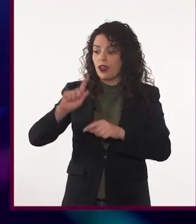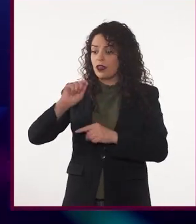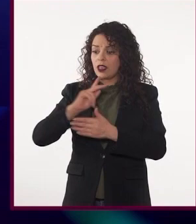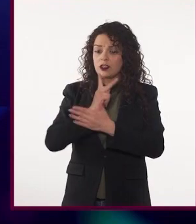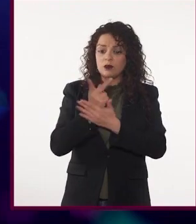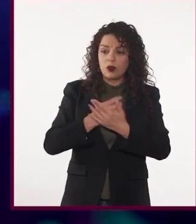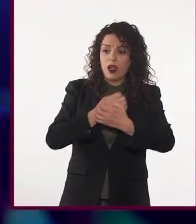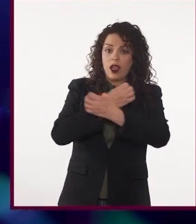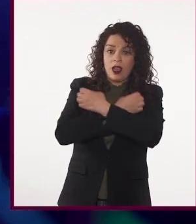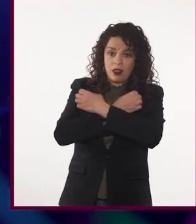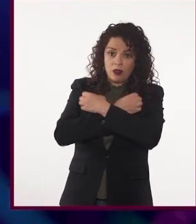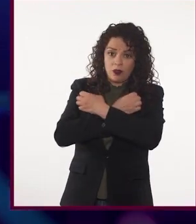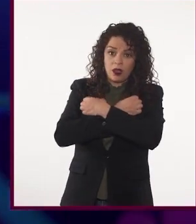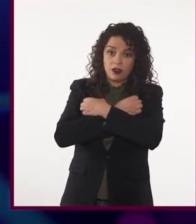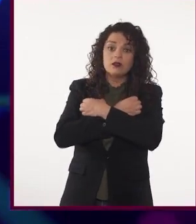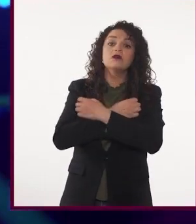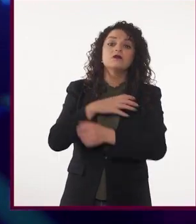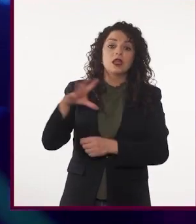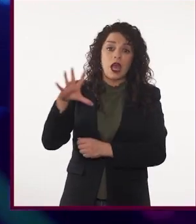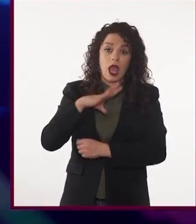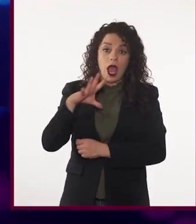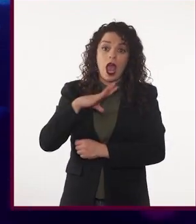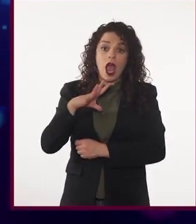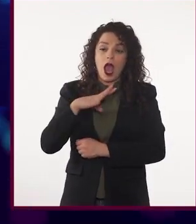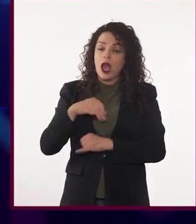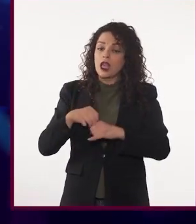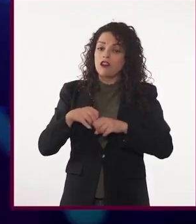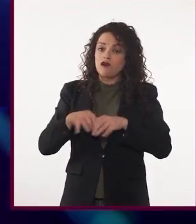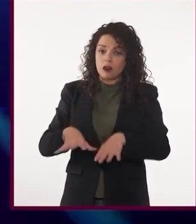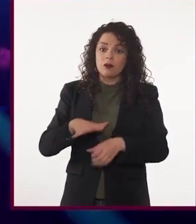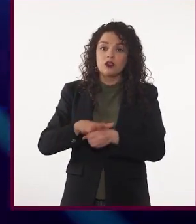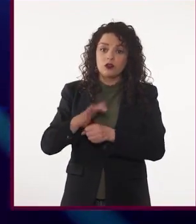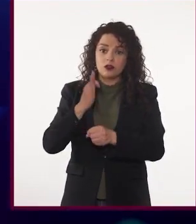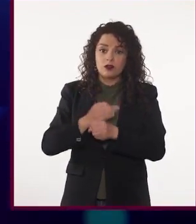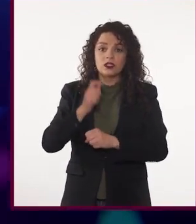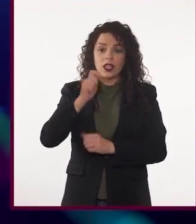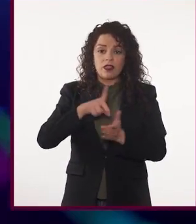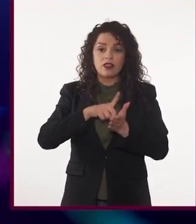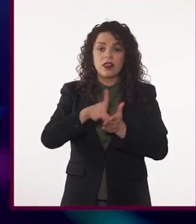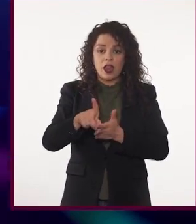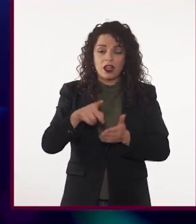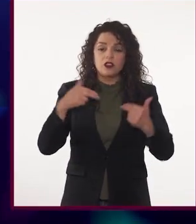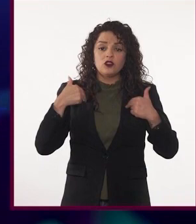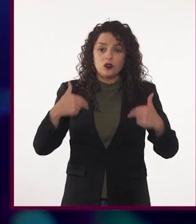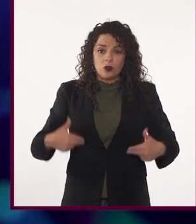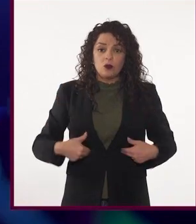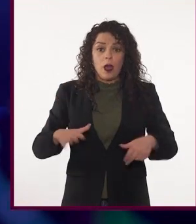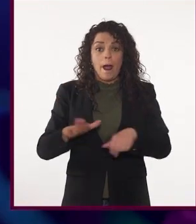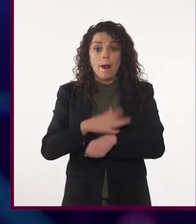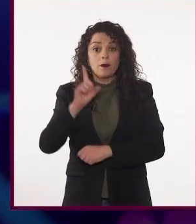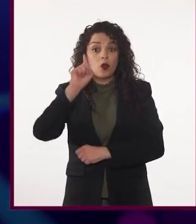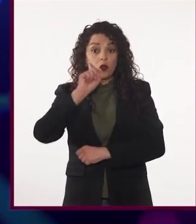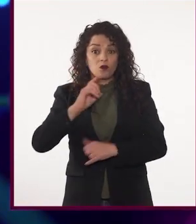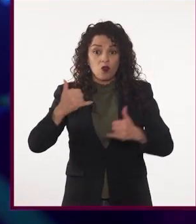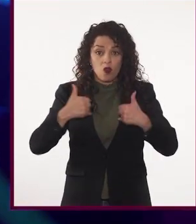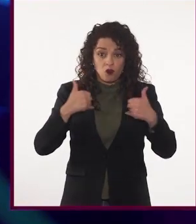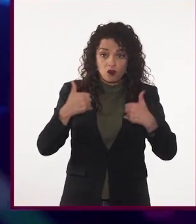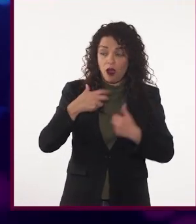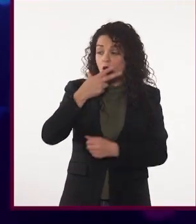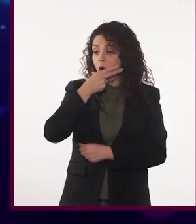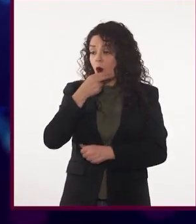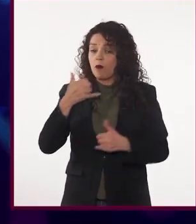estén permeados por derechos humanos, porque las jóvenes y los jóvenes